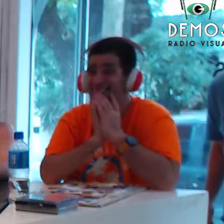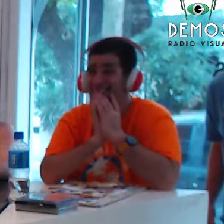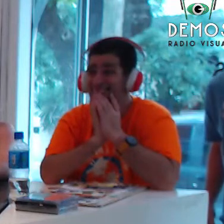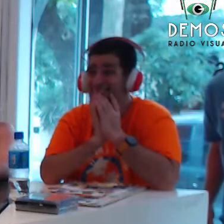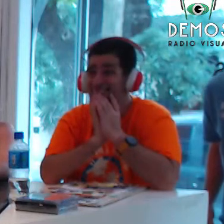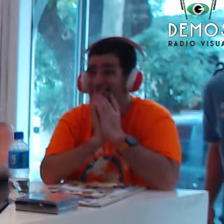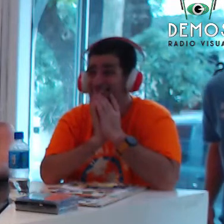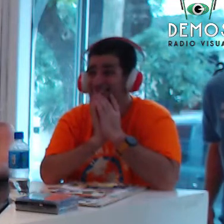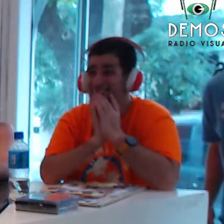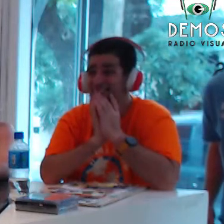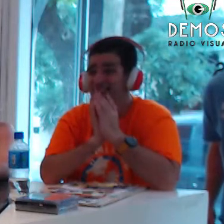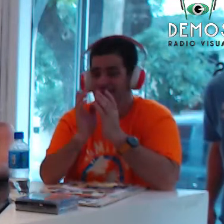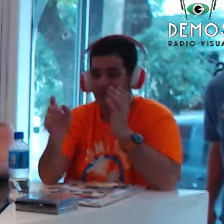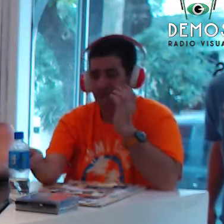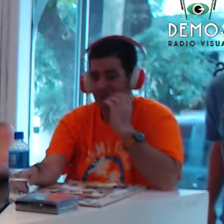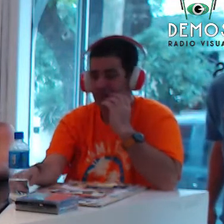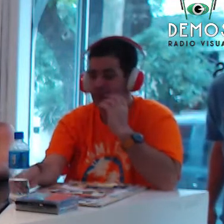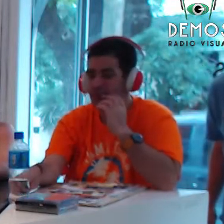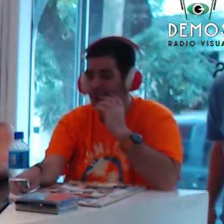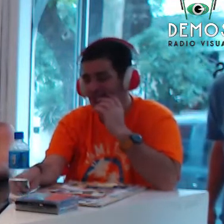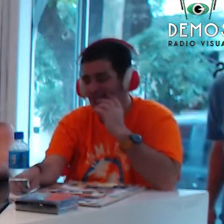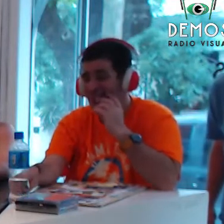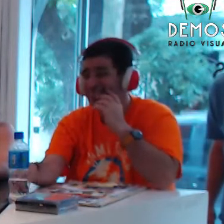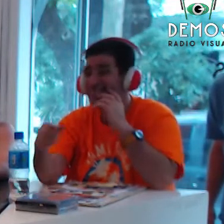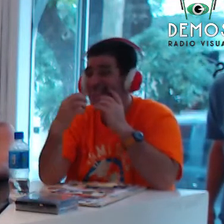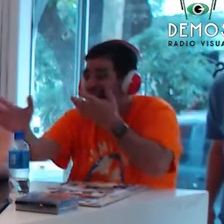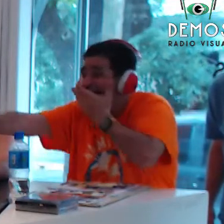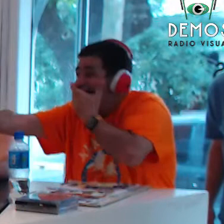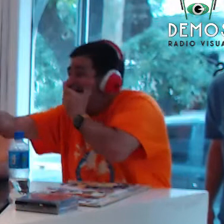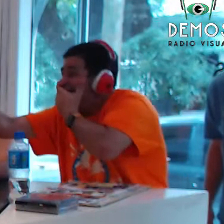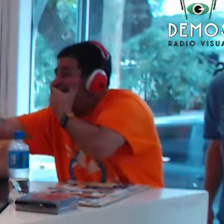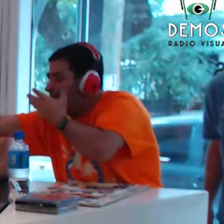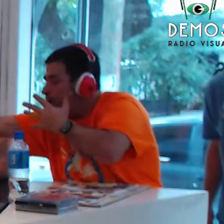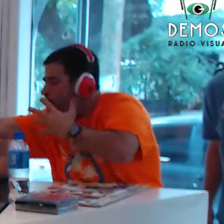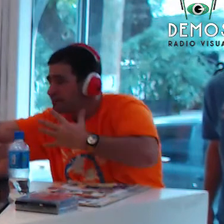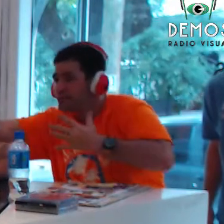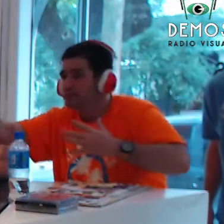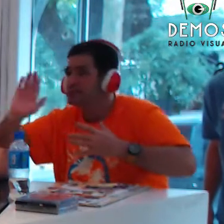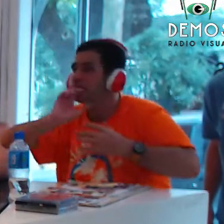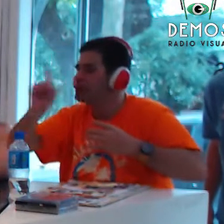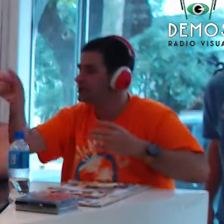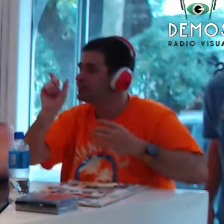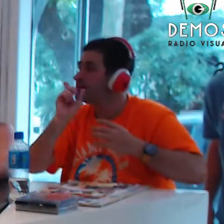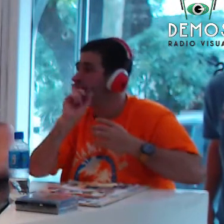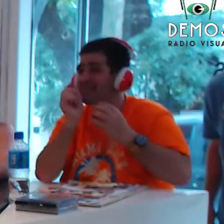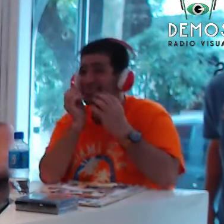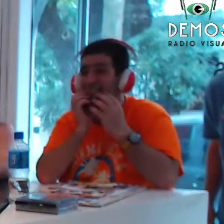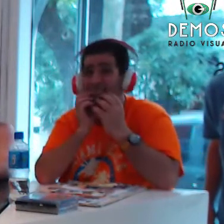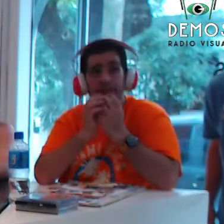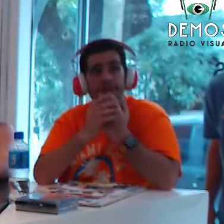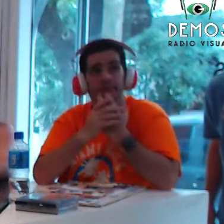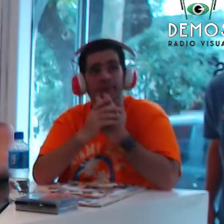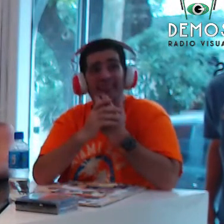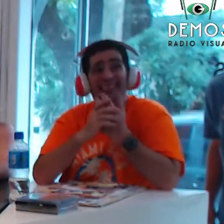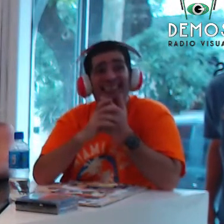Con el programa Nada Sin Nosotros, ¿quién tenemos un saludo para Nini de